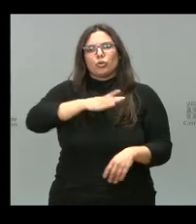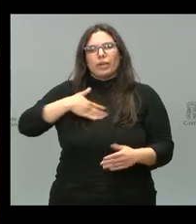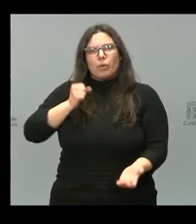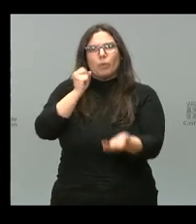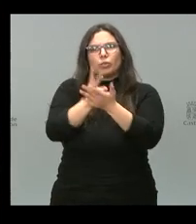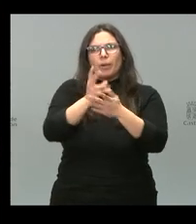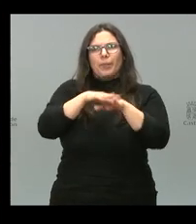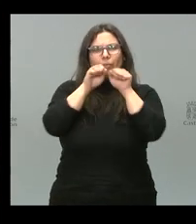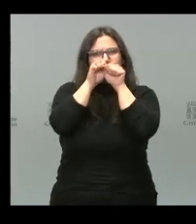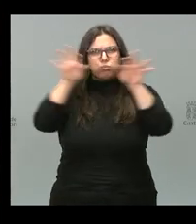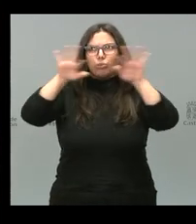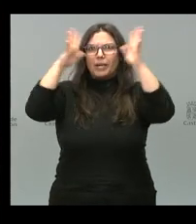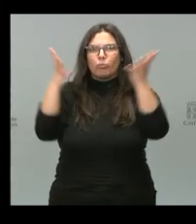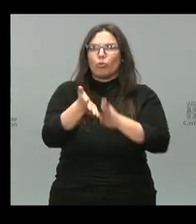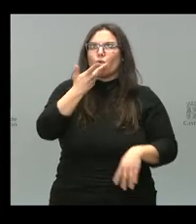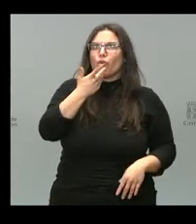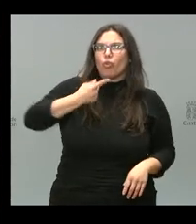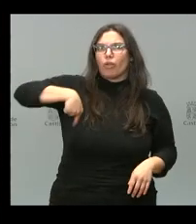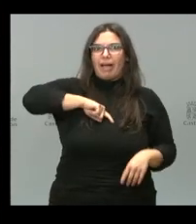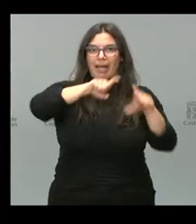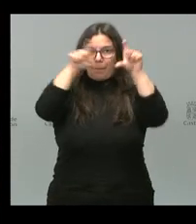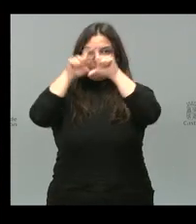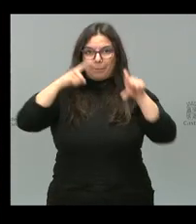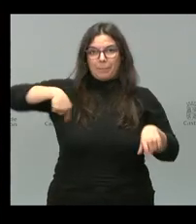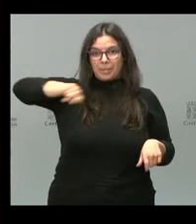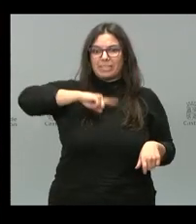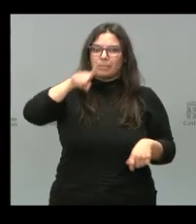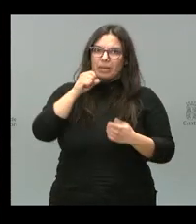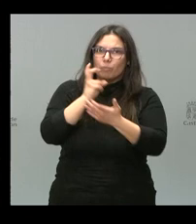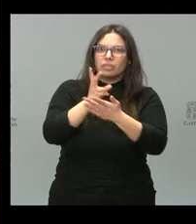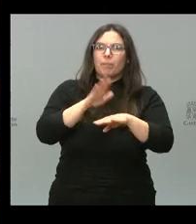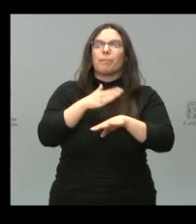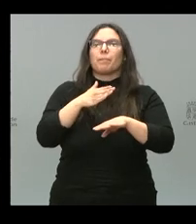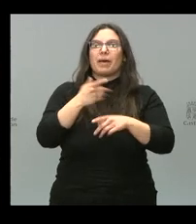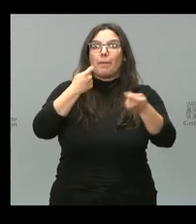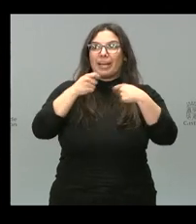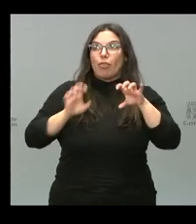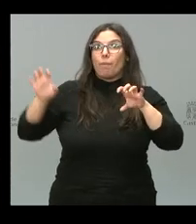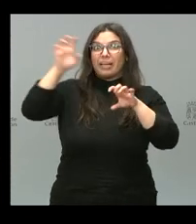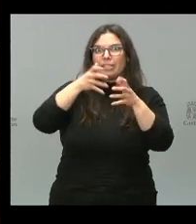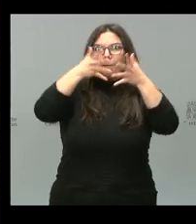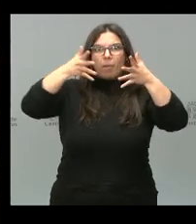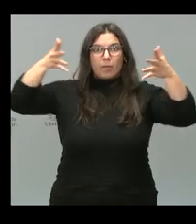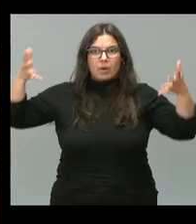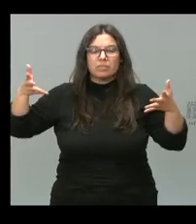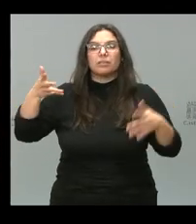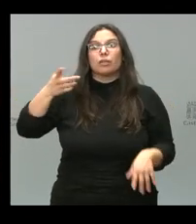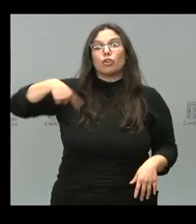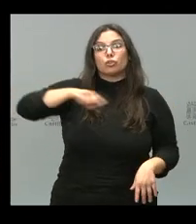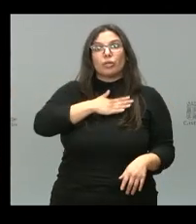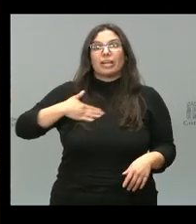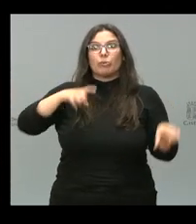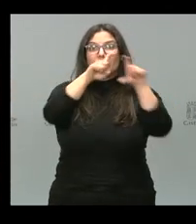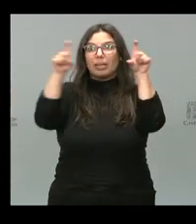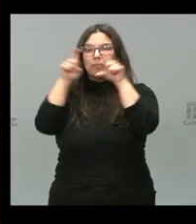internacionalización queremos hacer una apuesta por seguir ampliando nuestros mercados queremos que nuestras empresas